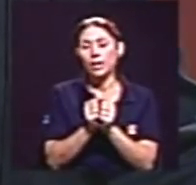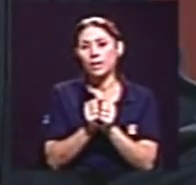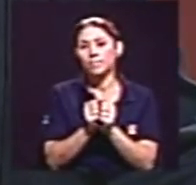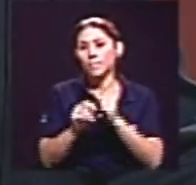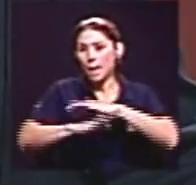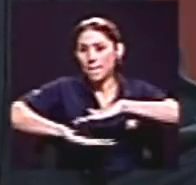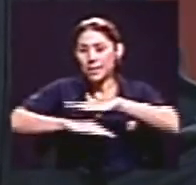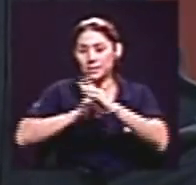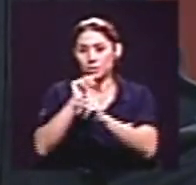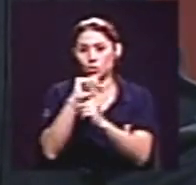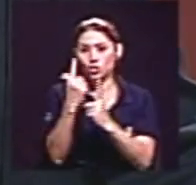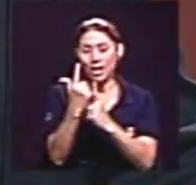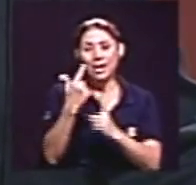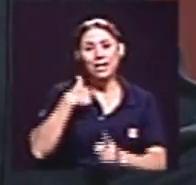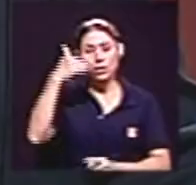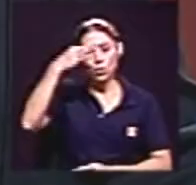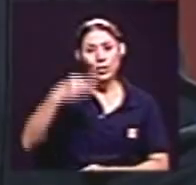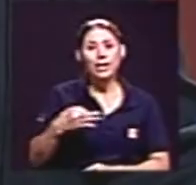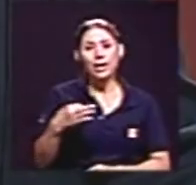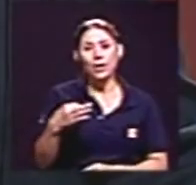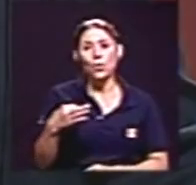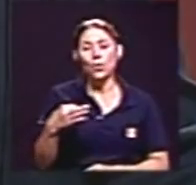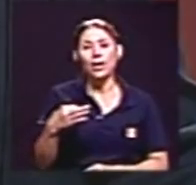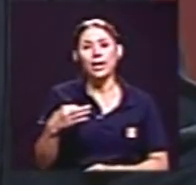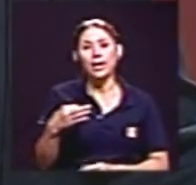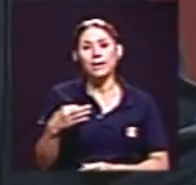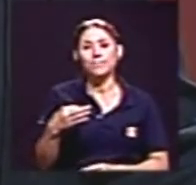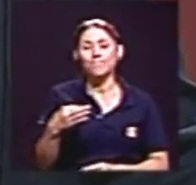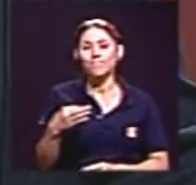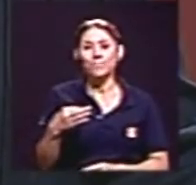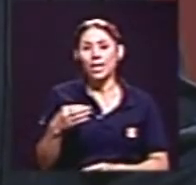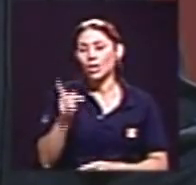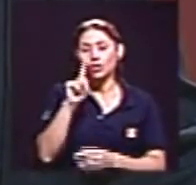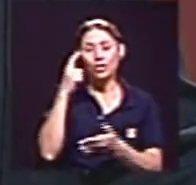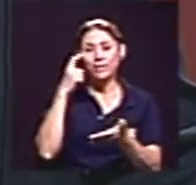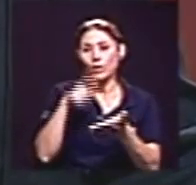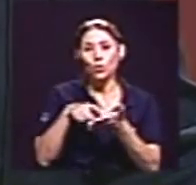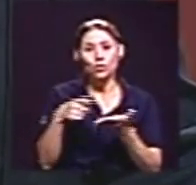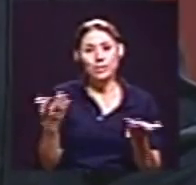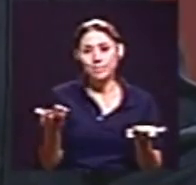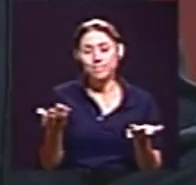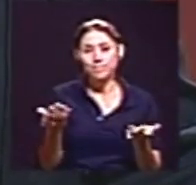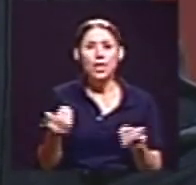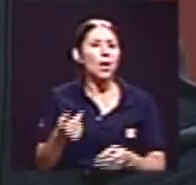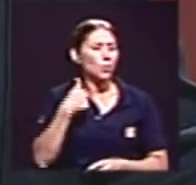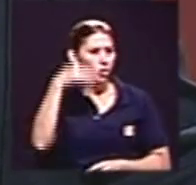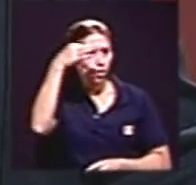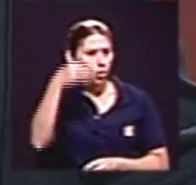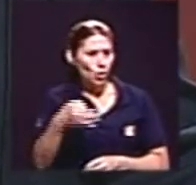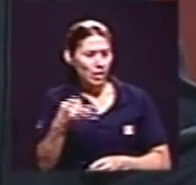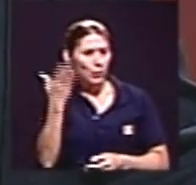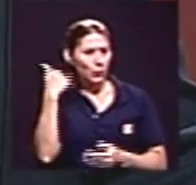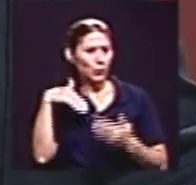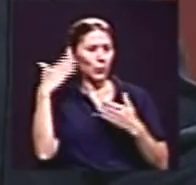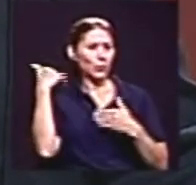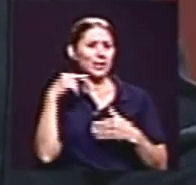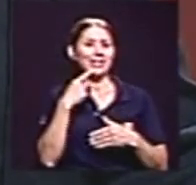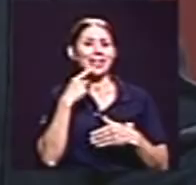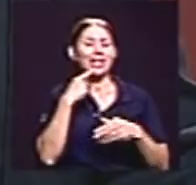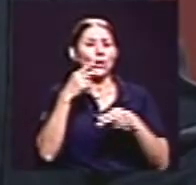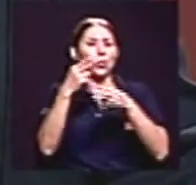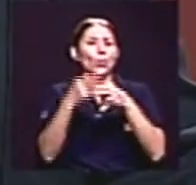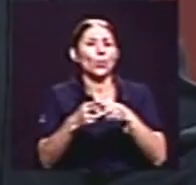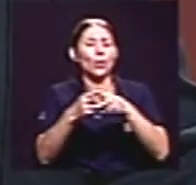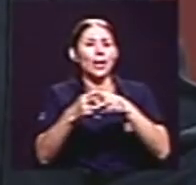base social que yo creo que no se le reconoce. Yo creo que el plan escudo que se anunció a principios de este año